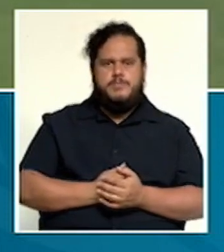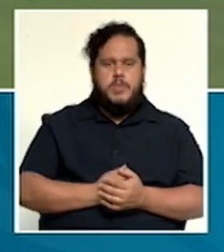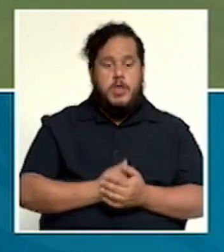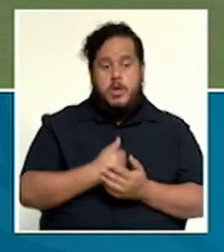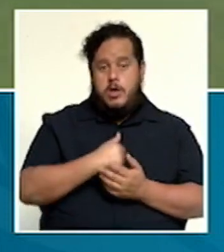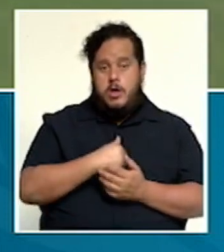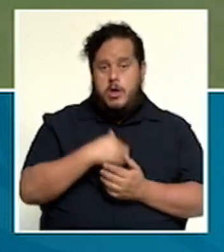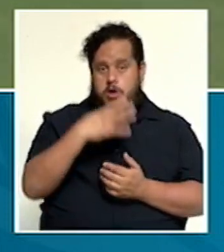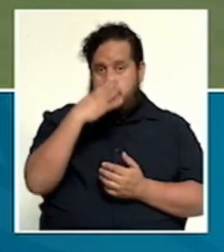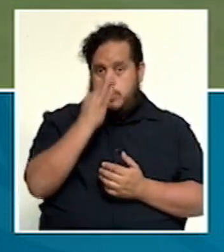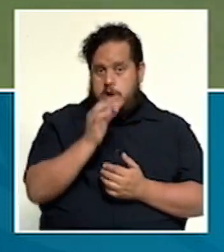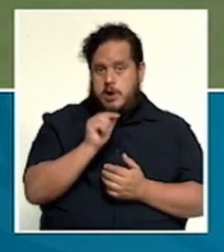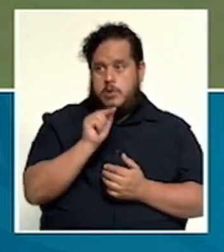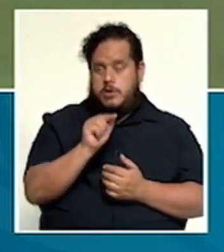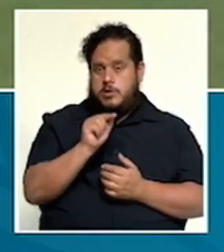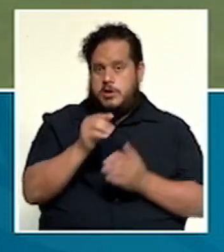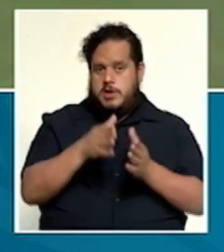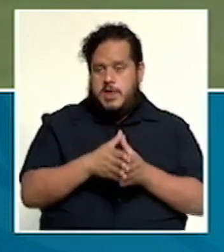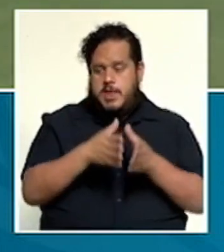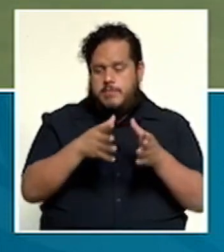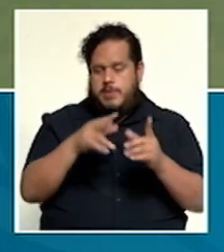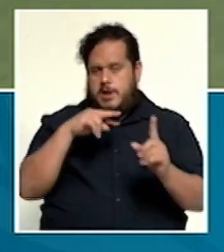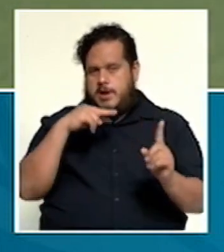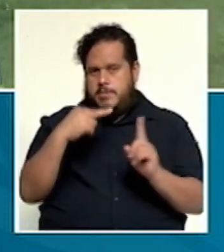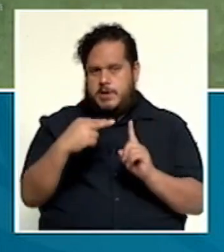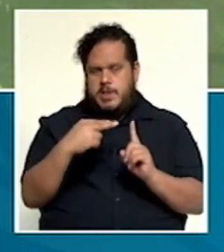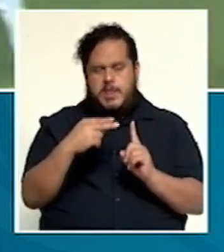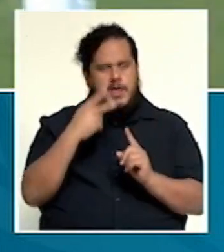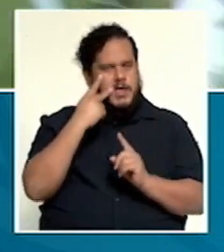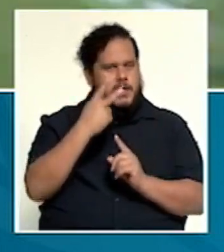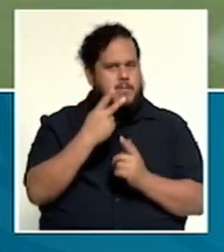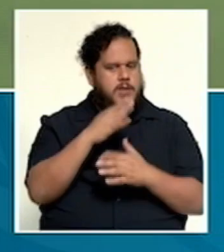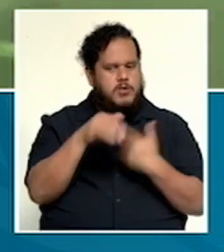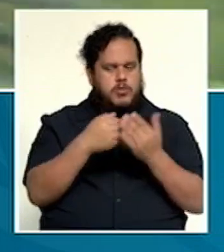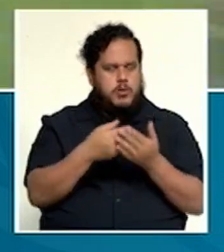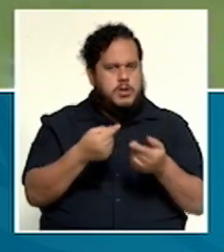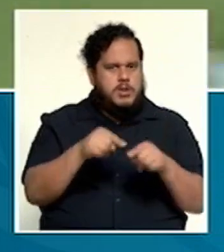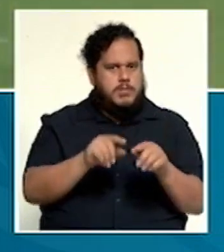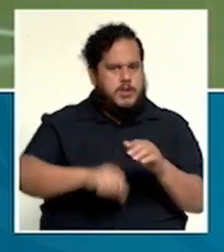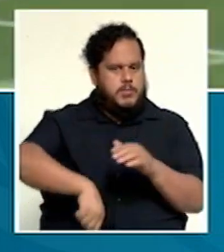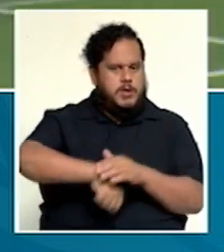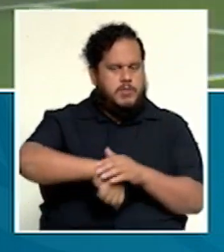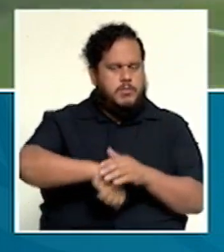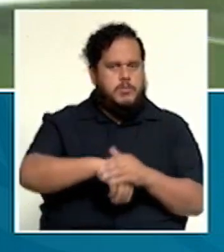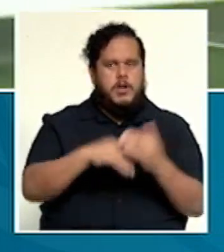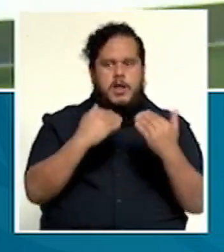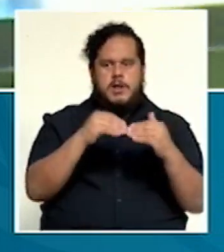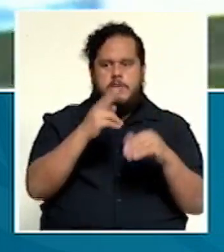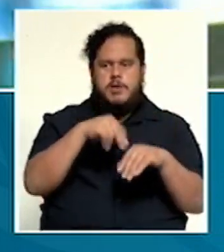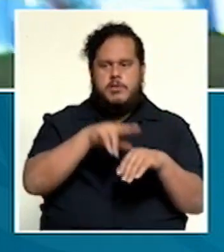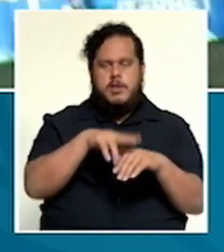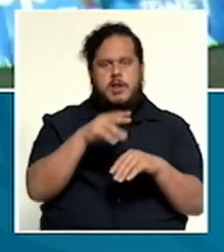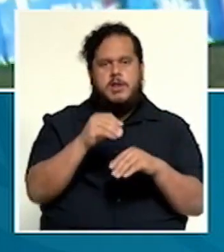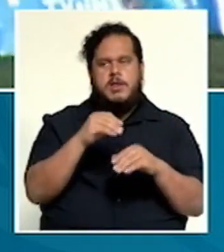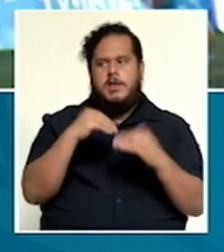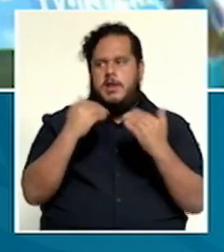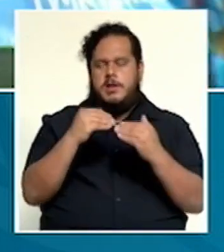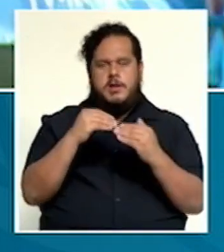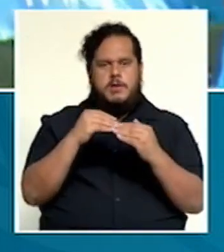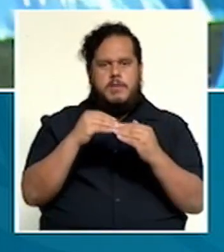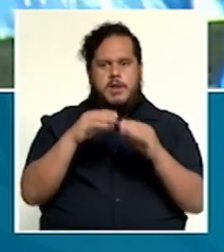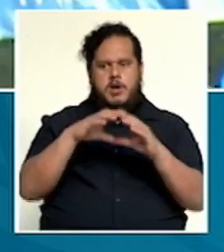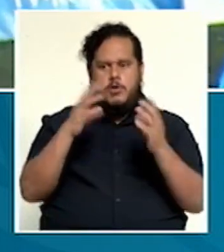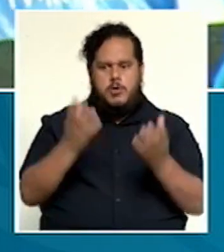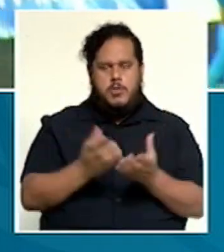Yo creo, si usted amplía la mirada y ve lo que viene pasando en el fútbol a nivel nacional y a nivel global, es